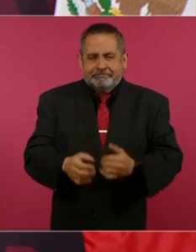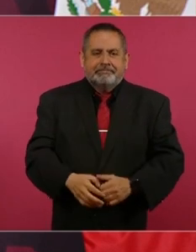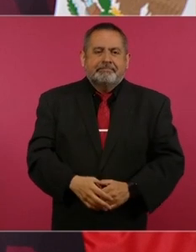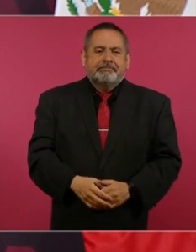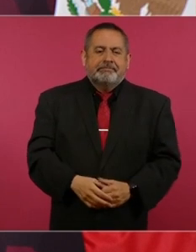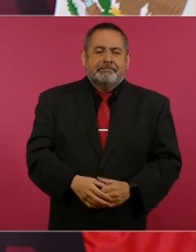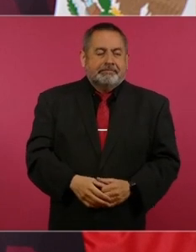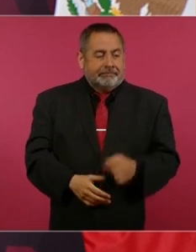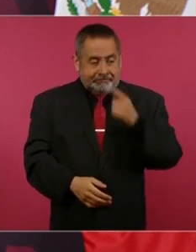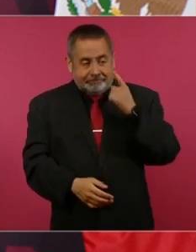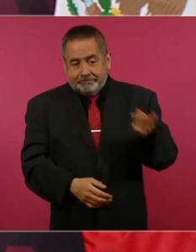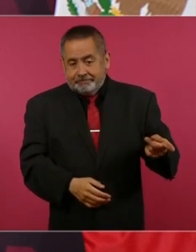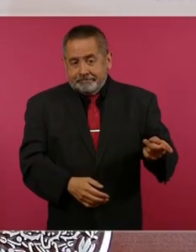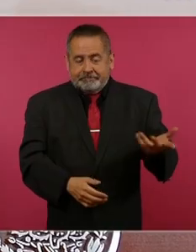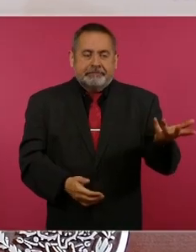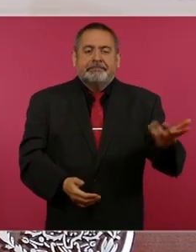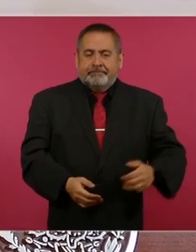Porque, pues,